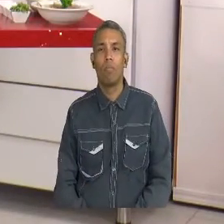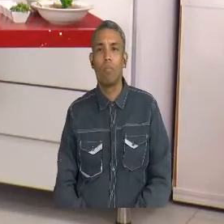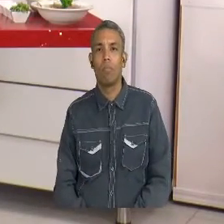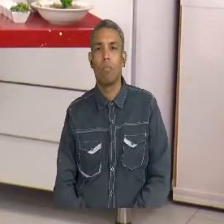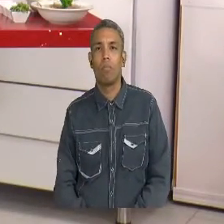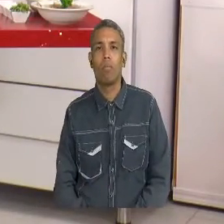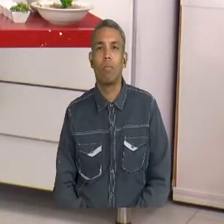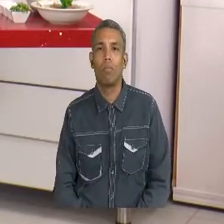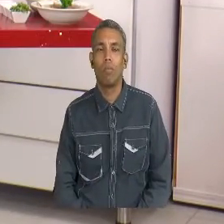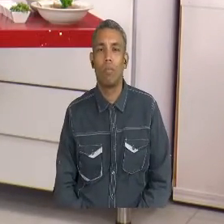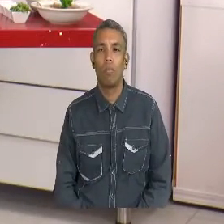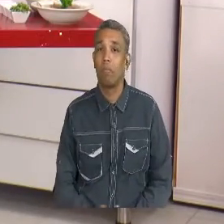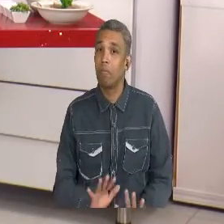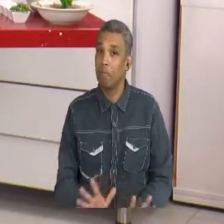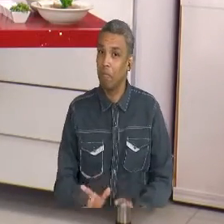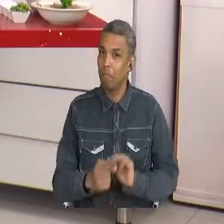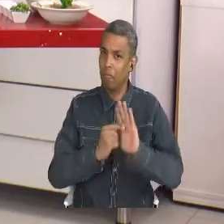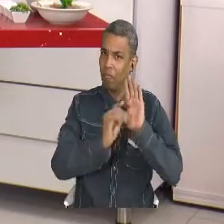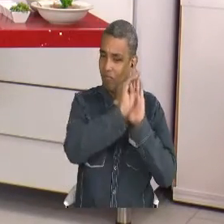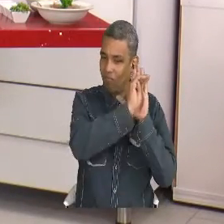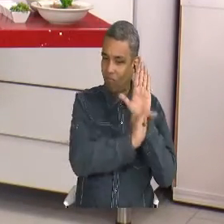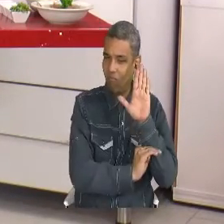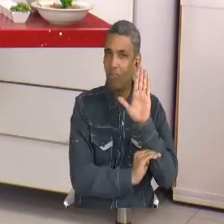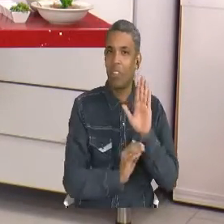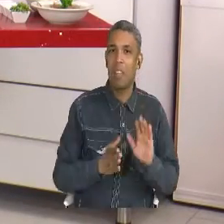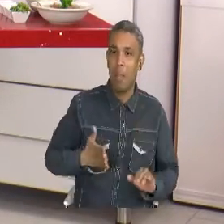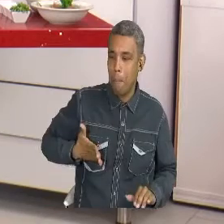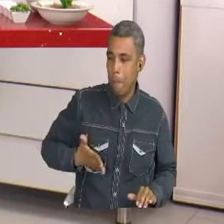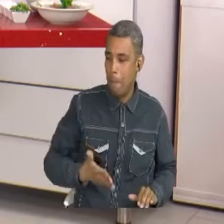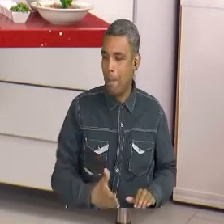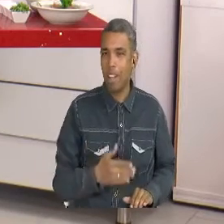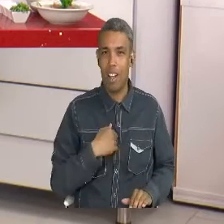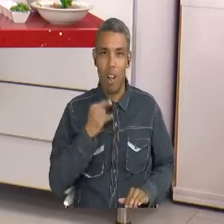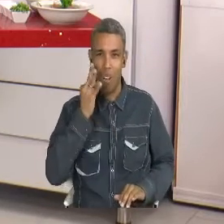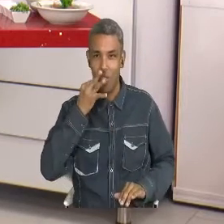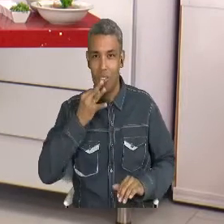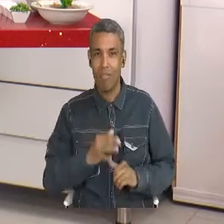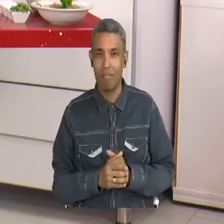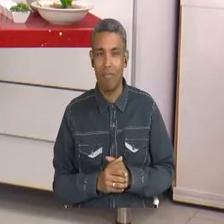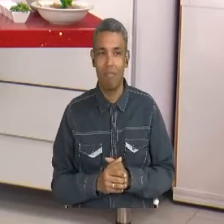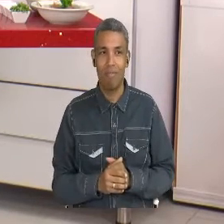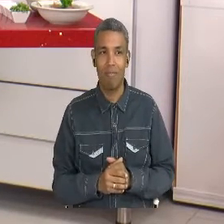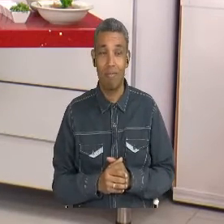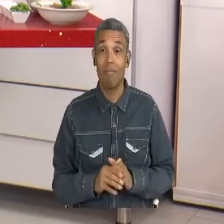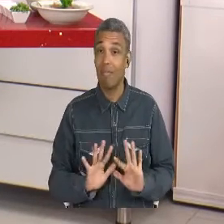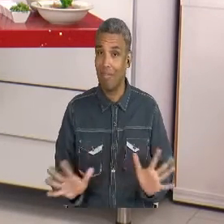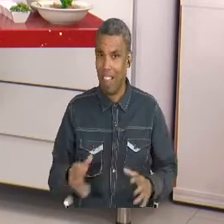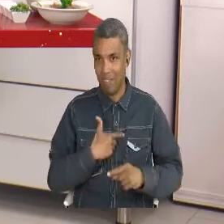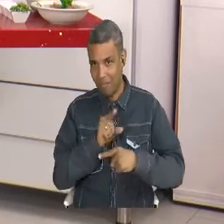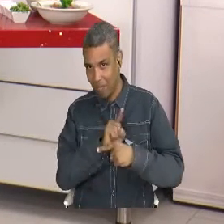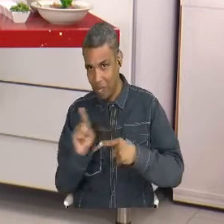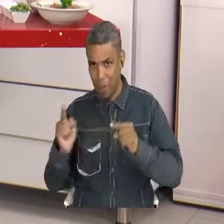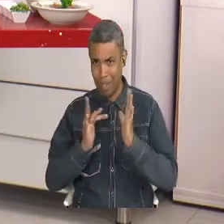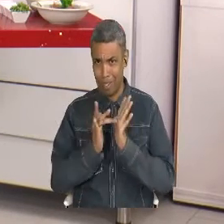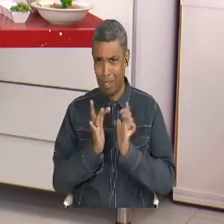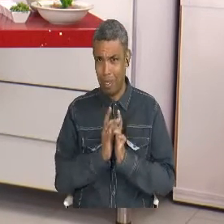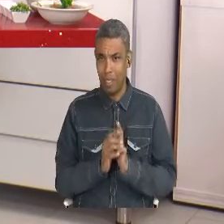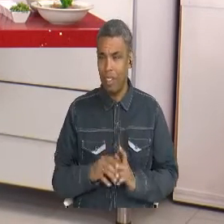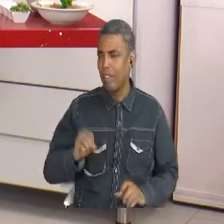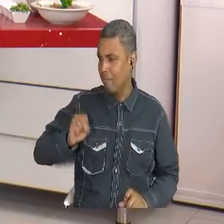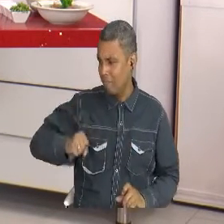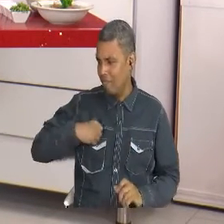Bueno, ahí estaba el recetario del día de hoy. Se viene pescadito, porque yo se los decía hace un instante, ¿no, Sergio? Claro. Se nos metió la Semana Santa. Sí, y es una receta muy completa,